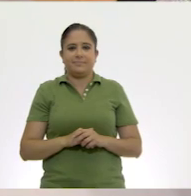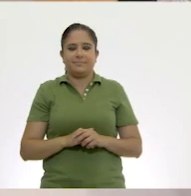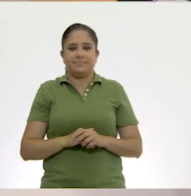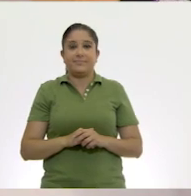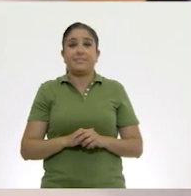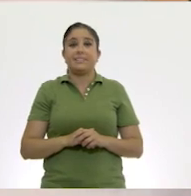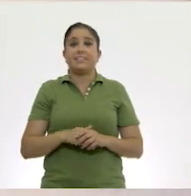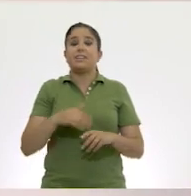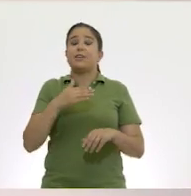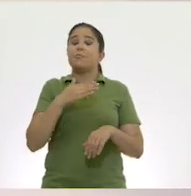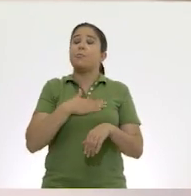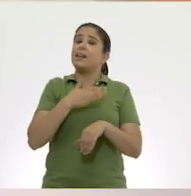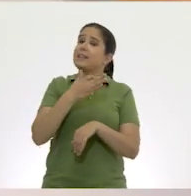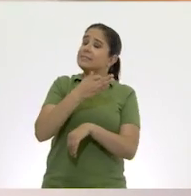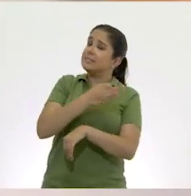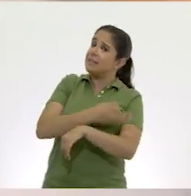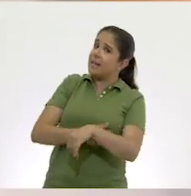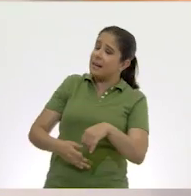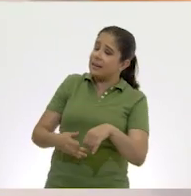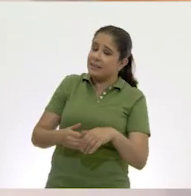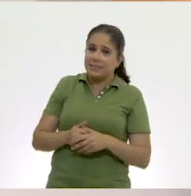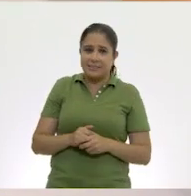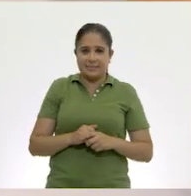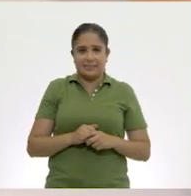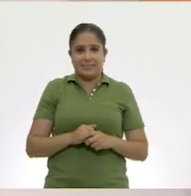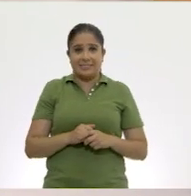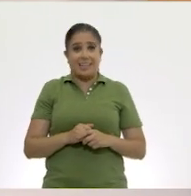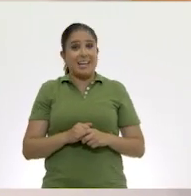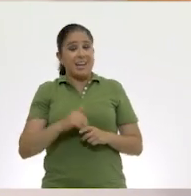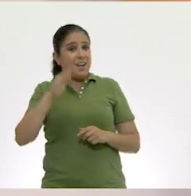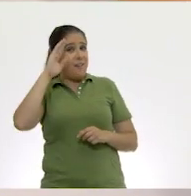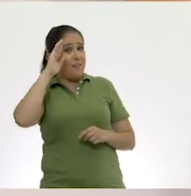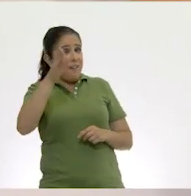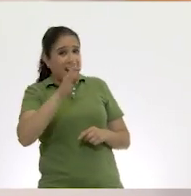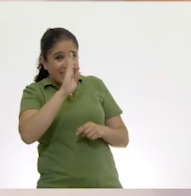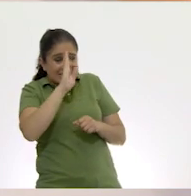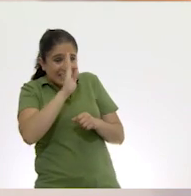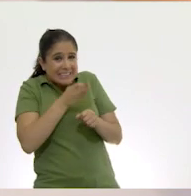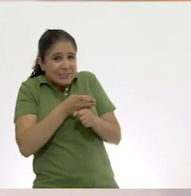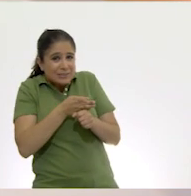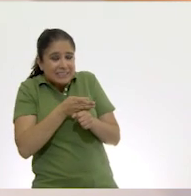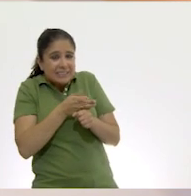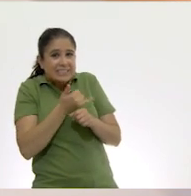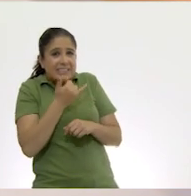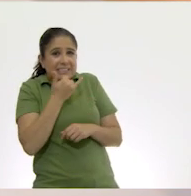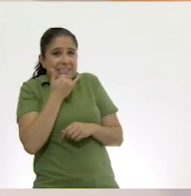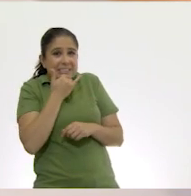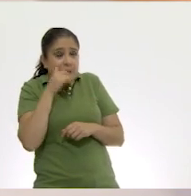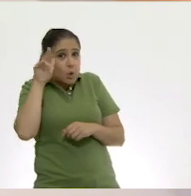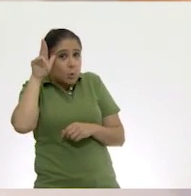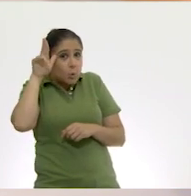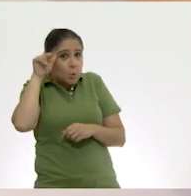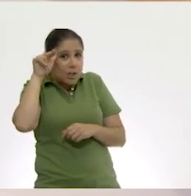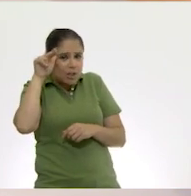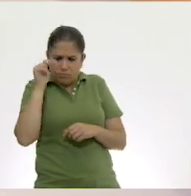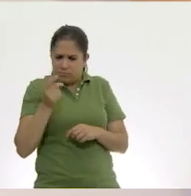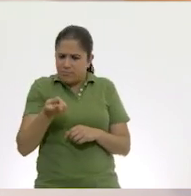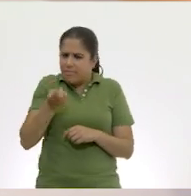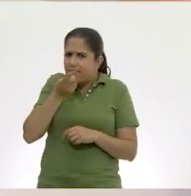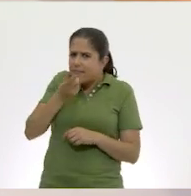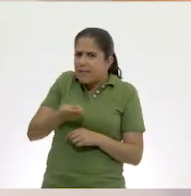buenas tardes hay una señorita liebre si dime